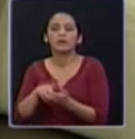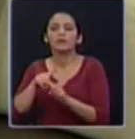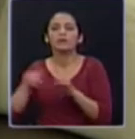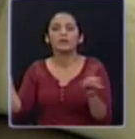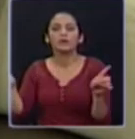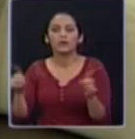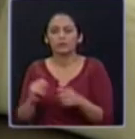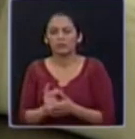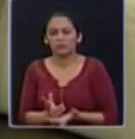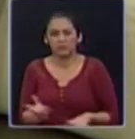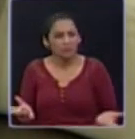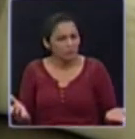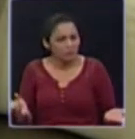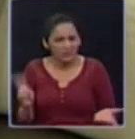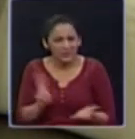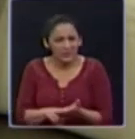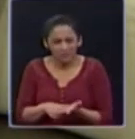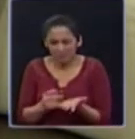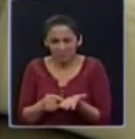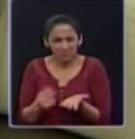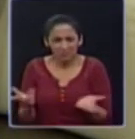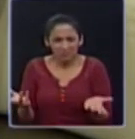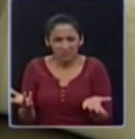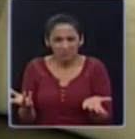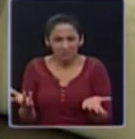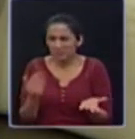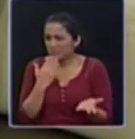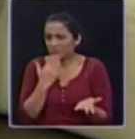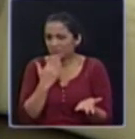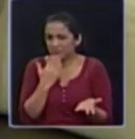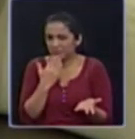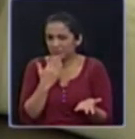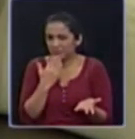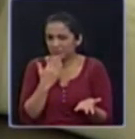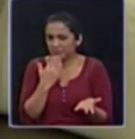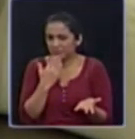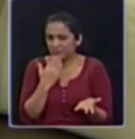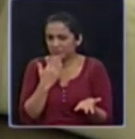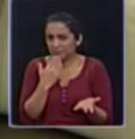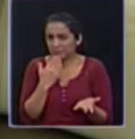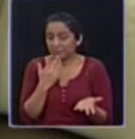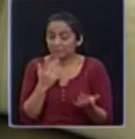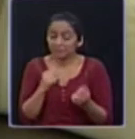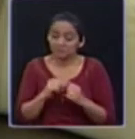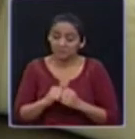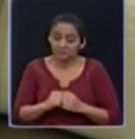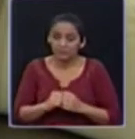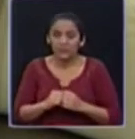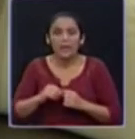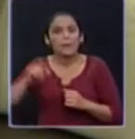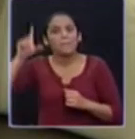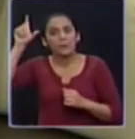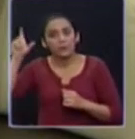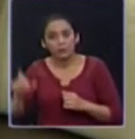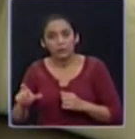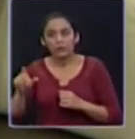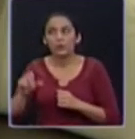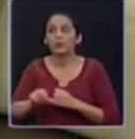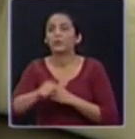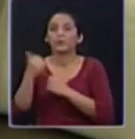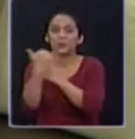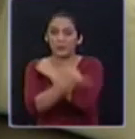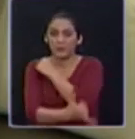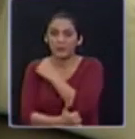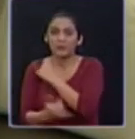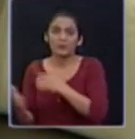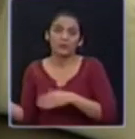de proselitismo en Ecuador. ¿De qué está hablando? Pues hombre, si está prohibido. Y de hecho, si el extranjero que es turista realiza